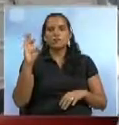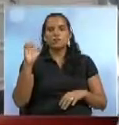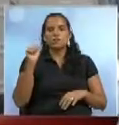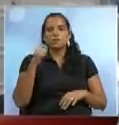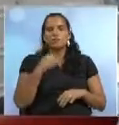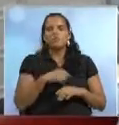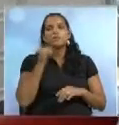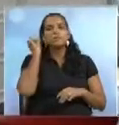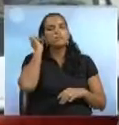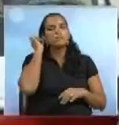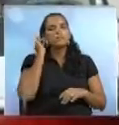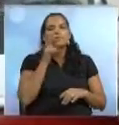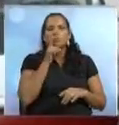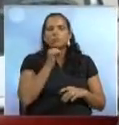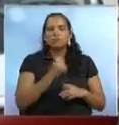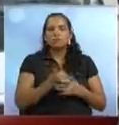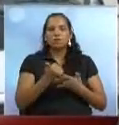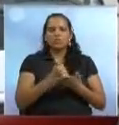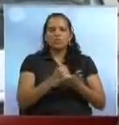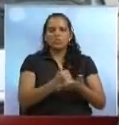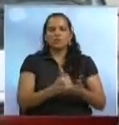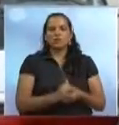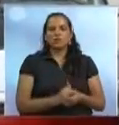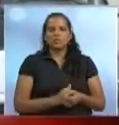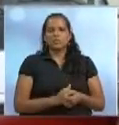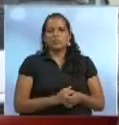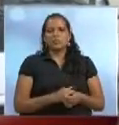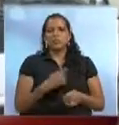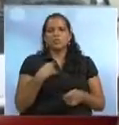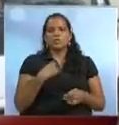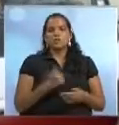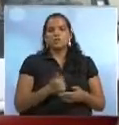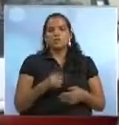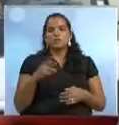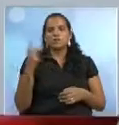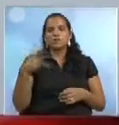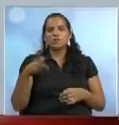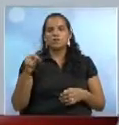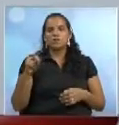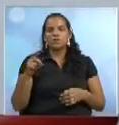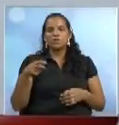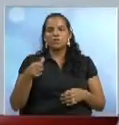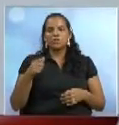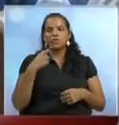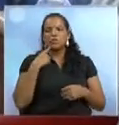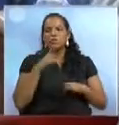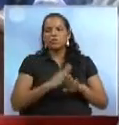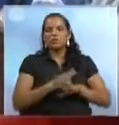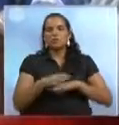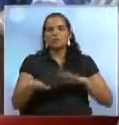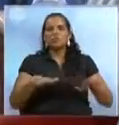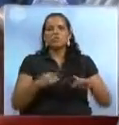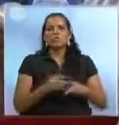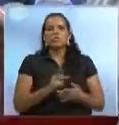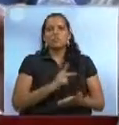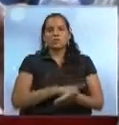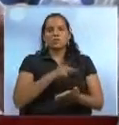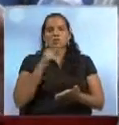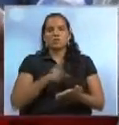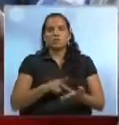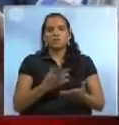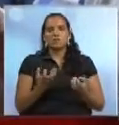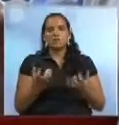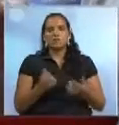por parte del prefecto de Pichincha, Gustavo Baroja, para los damnificados del cantón Muisne por el terremoto. La provincia de Pichincha quiso